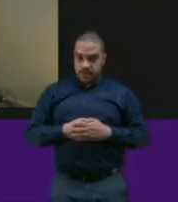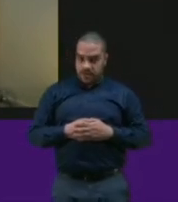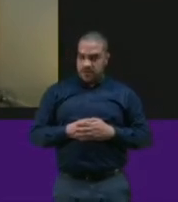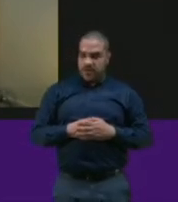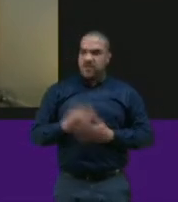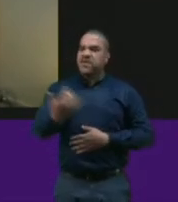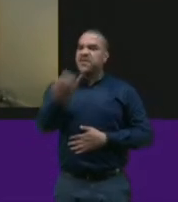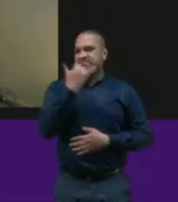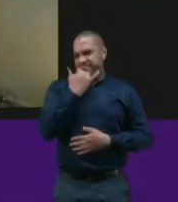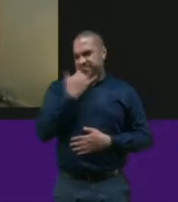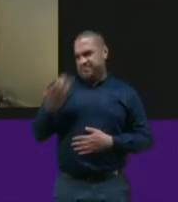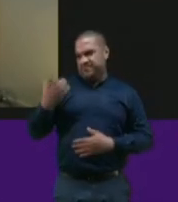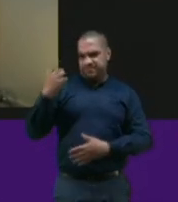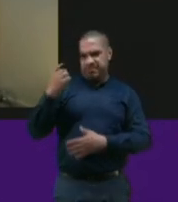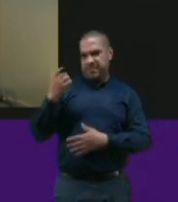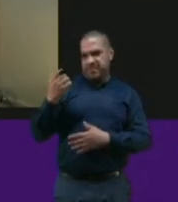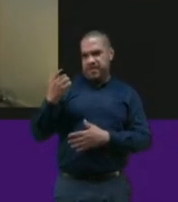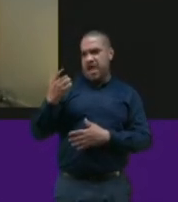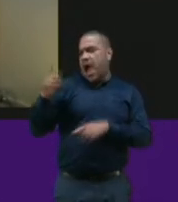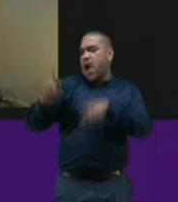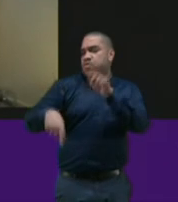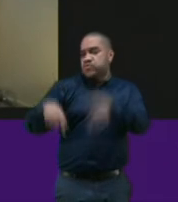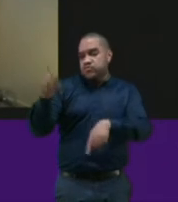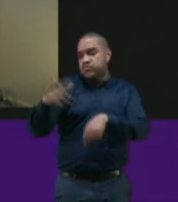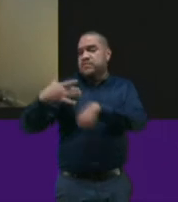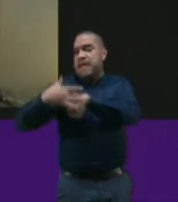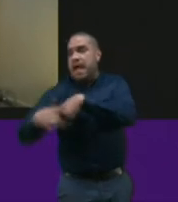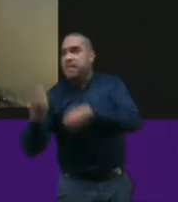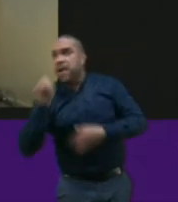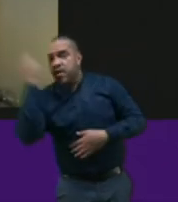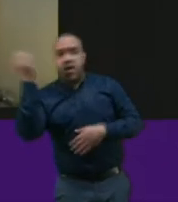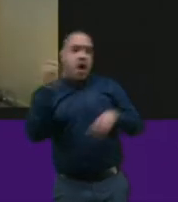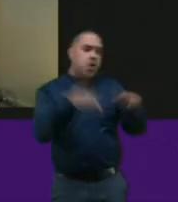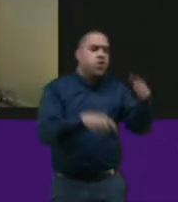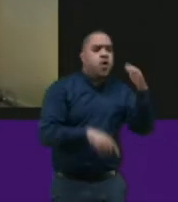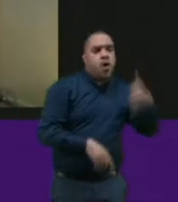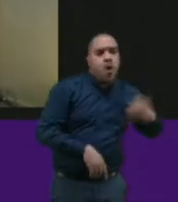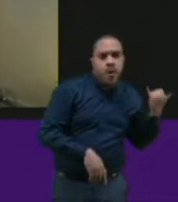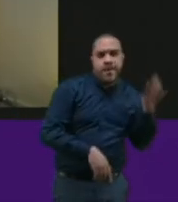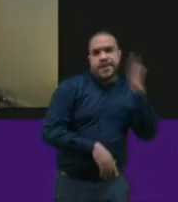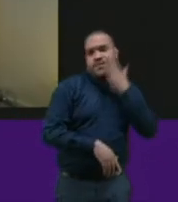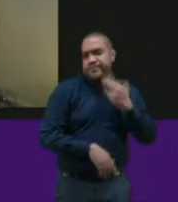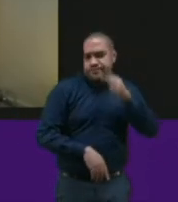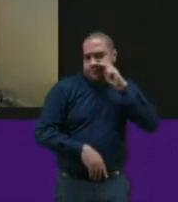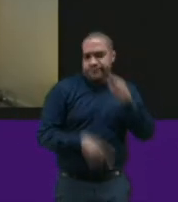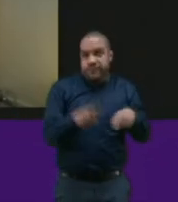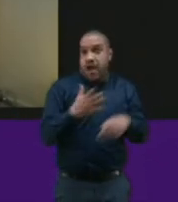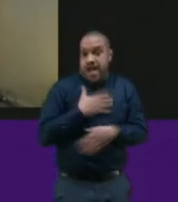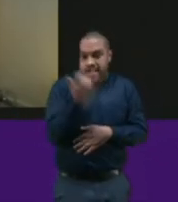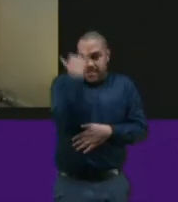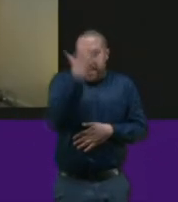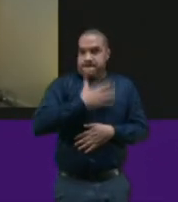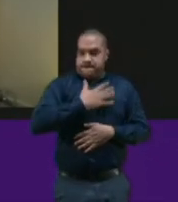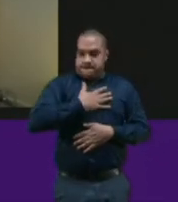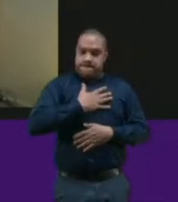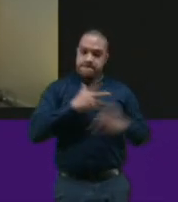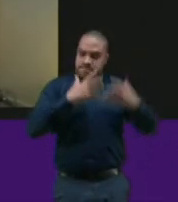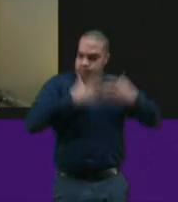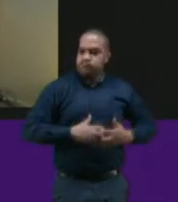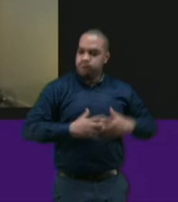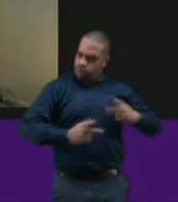en otra edad, de pronto ya más grandes, otros más chiquitos. Y eso es muy importante. La